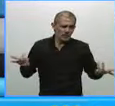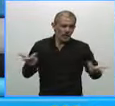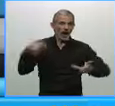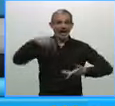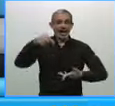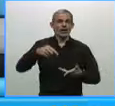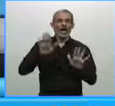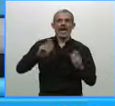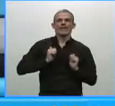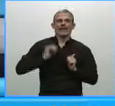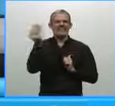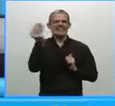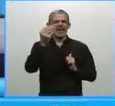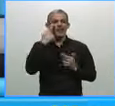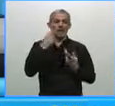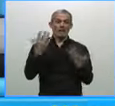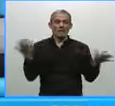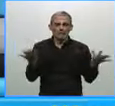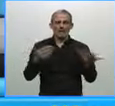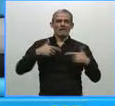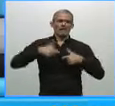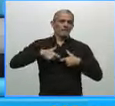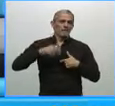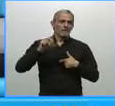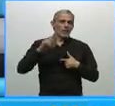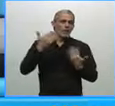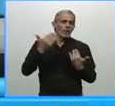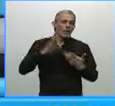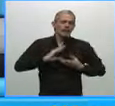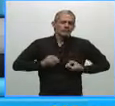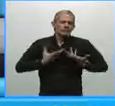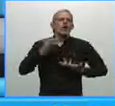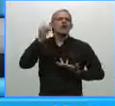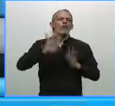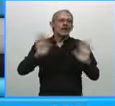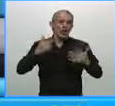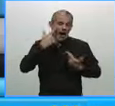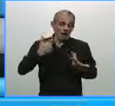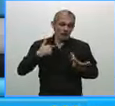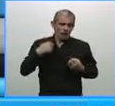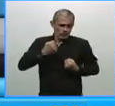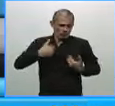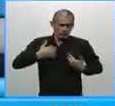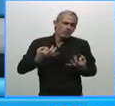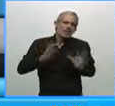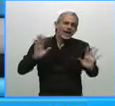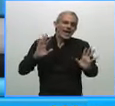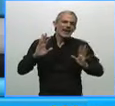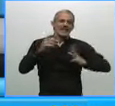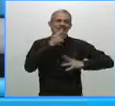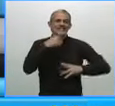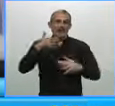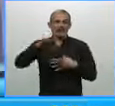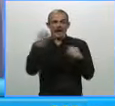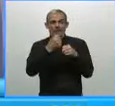y ahora esperar para el sábado para para también dar lo mejor y hacer lo mejor posible para que ya que voy a